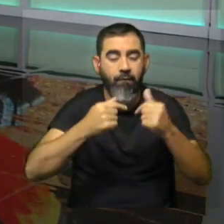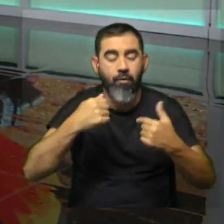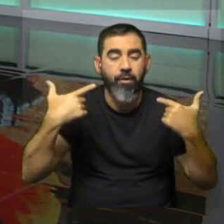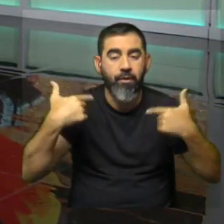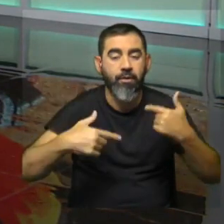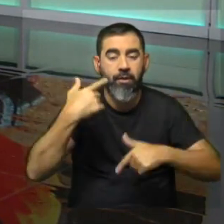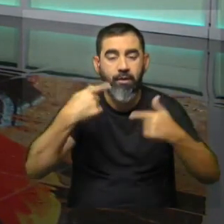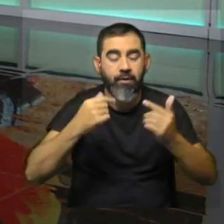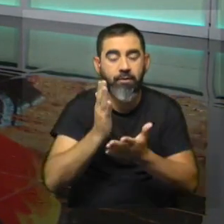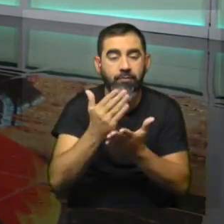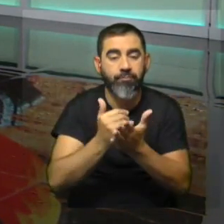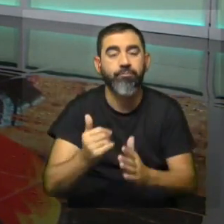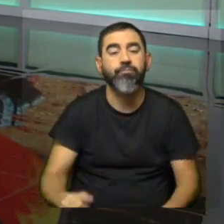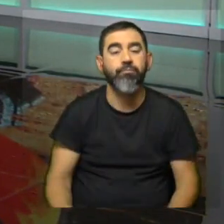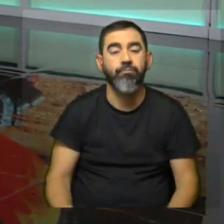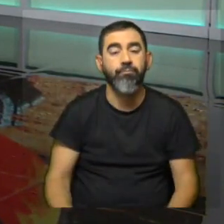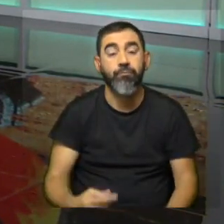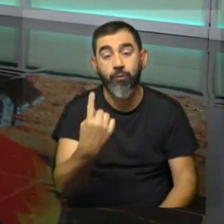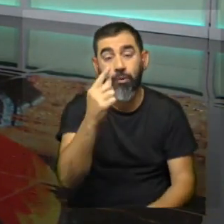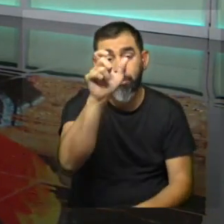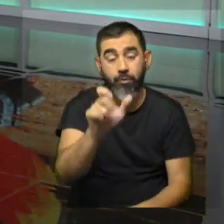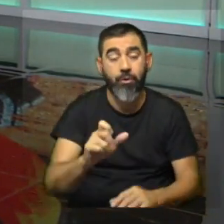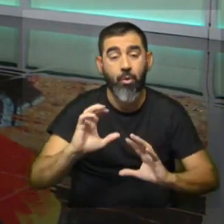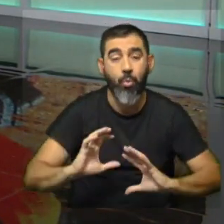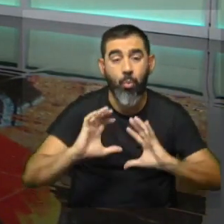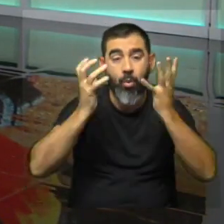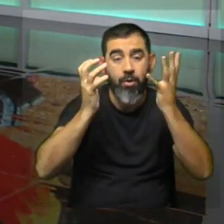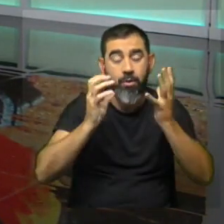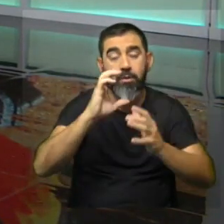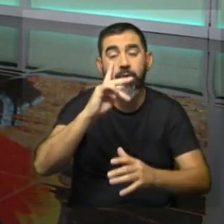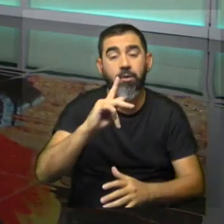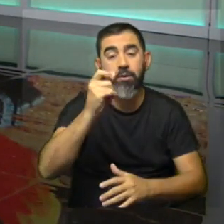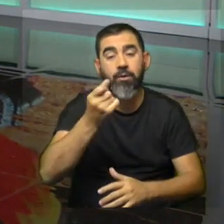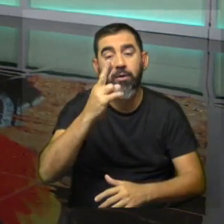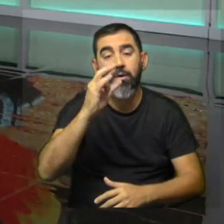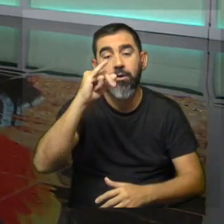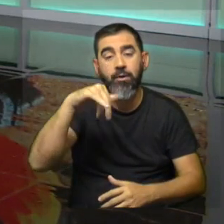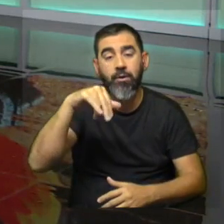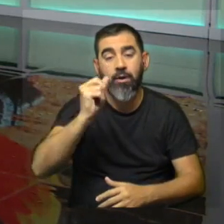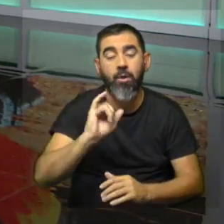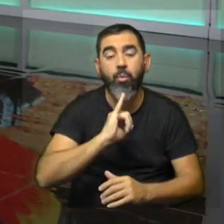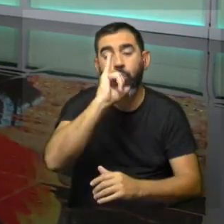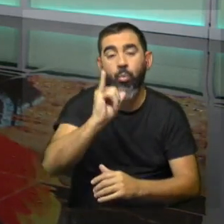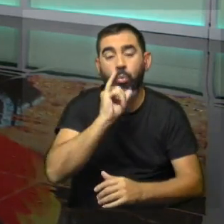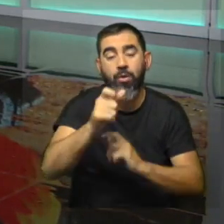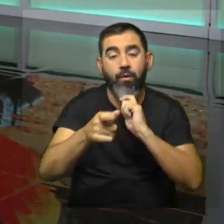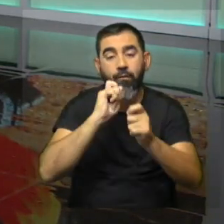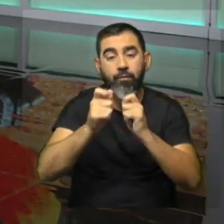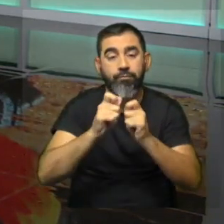de diferentes intendencias. Una de las personas que hará la huelga, estamos hablando de Karina Camacho, comentó a MVD Noticias